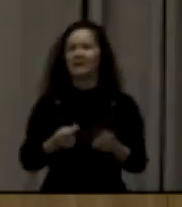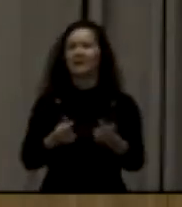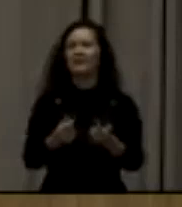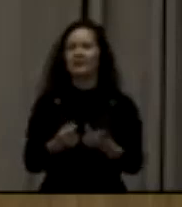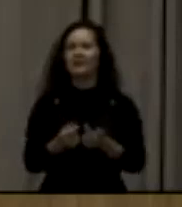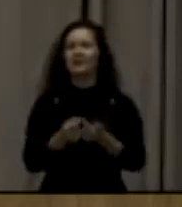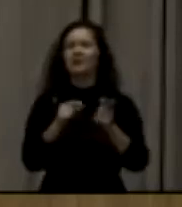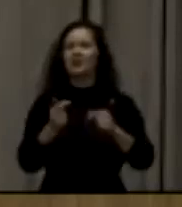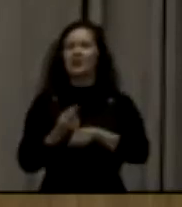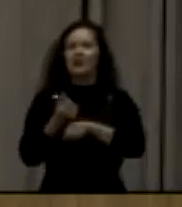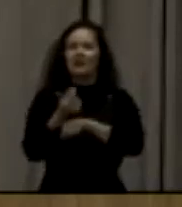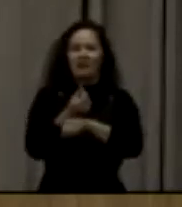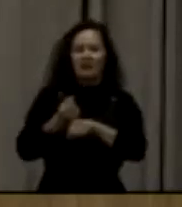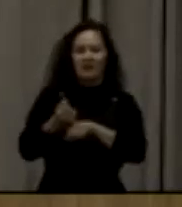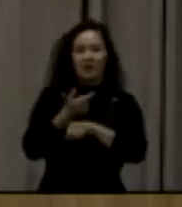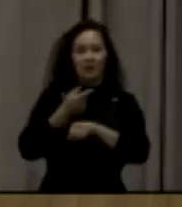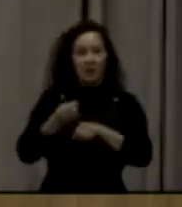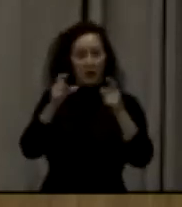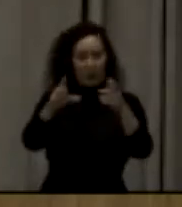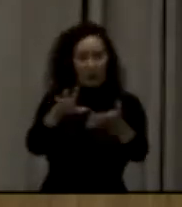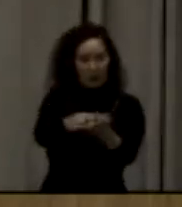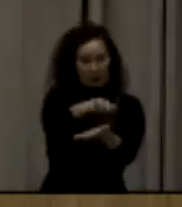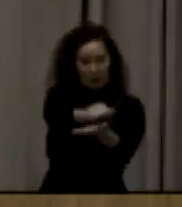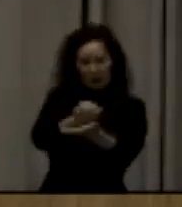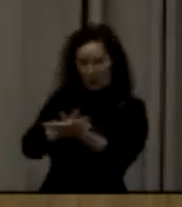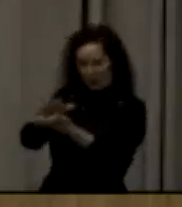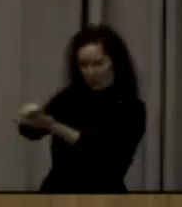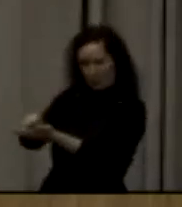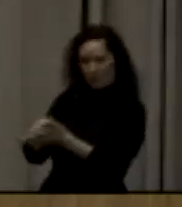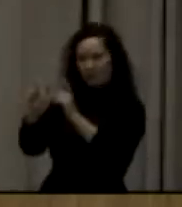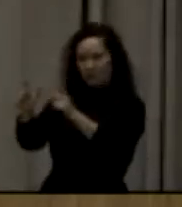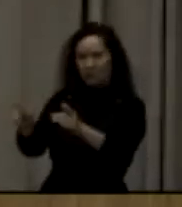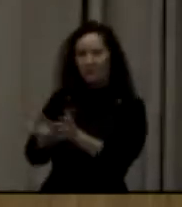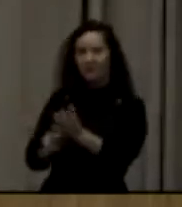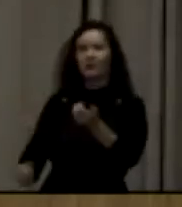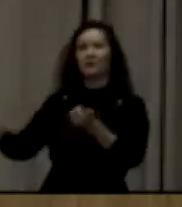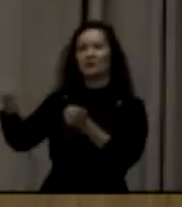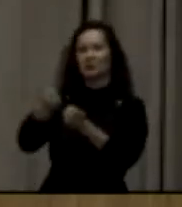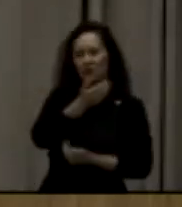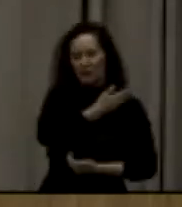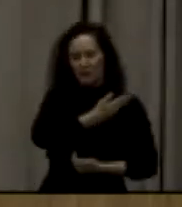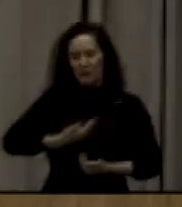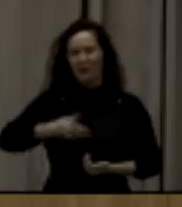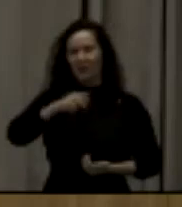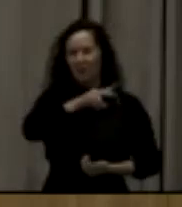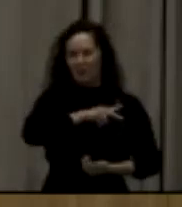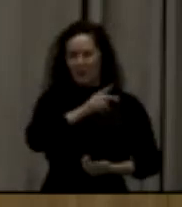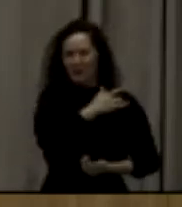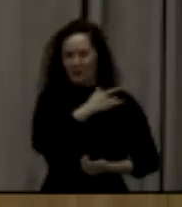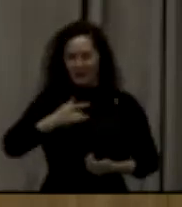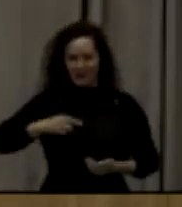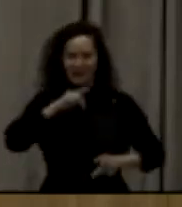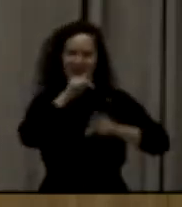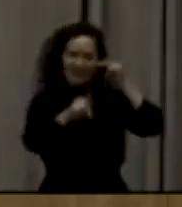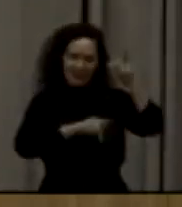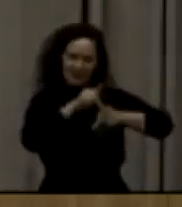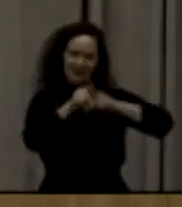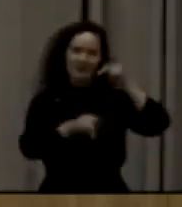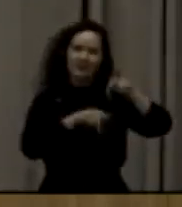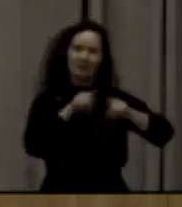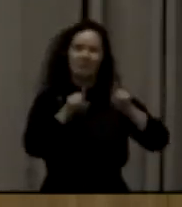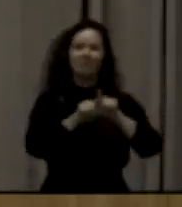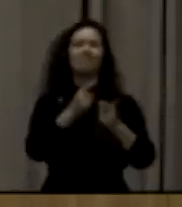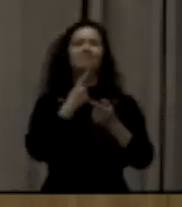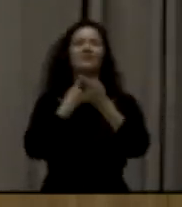que quiero ocupar el espacio y que ha ocupado el espacio de salud y bueno y los pueblos y el y los pueblos y la voluntad